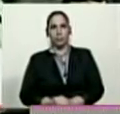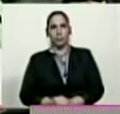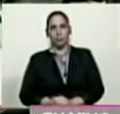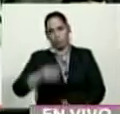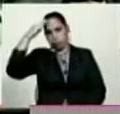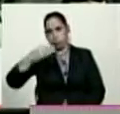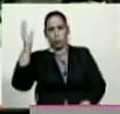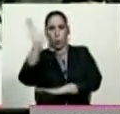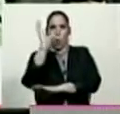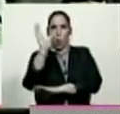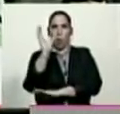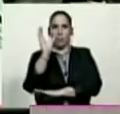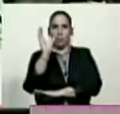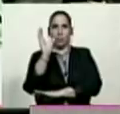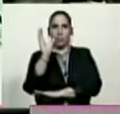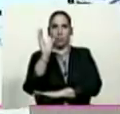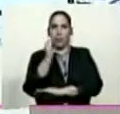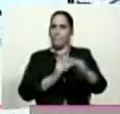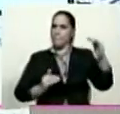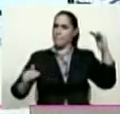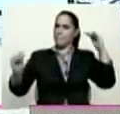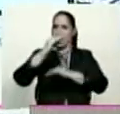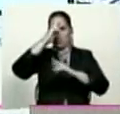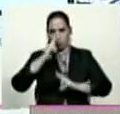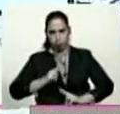Militares de Colombia, máximo honor,